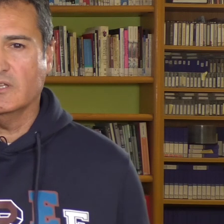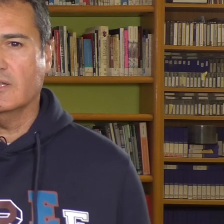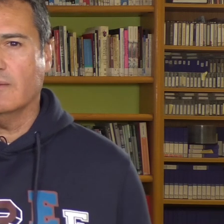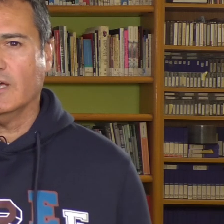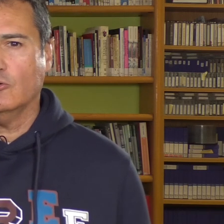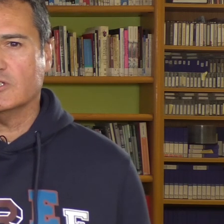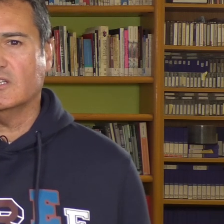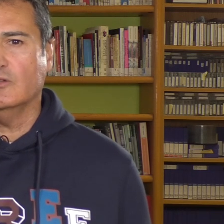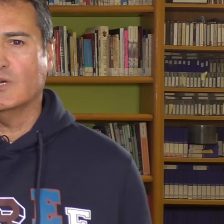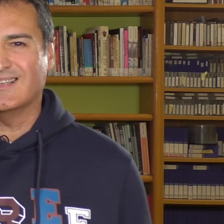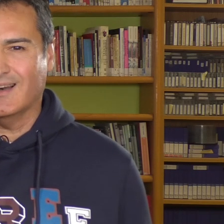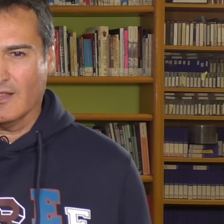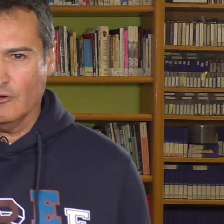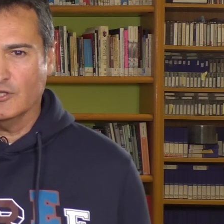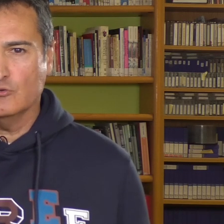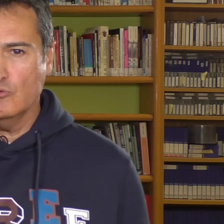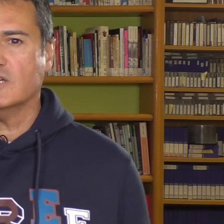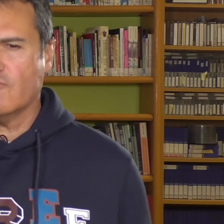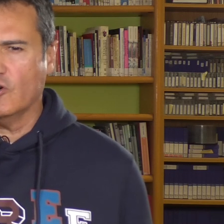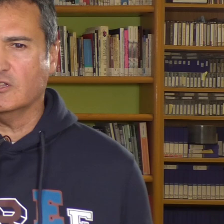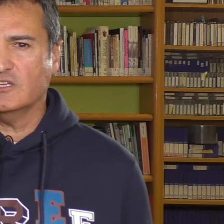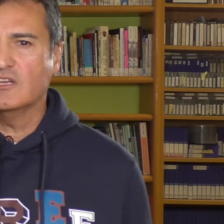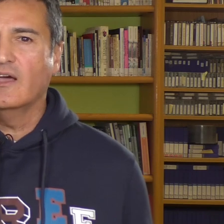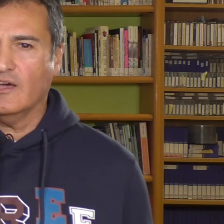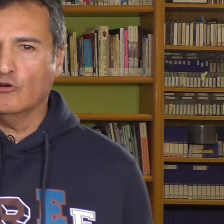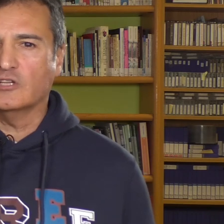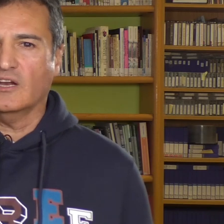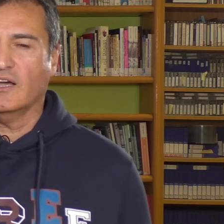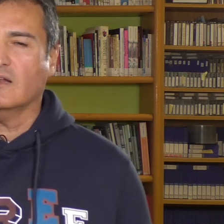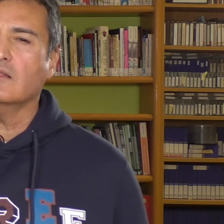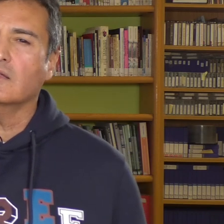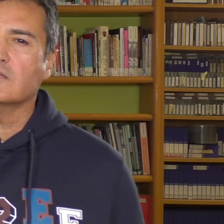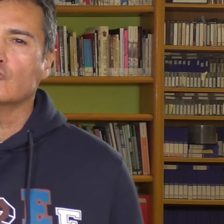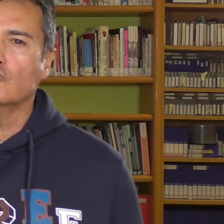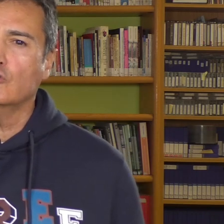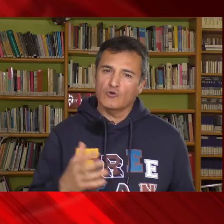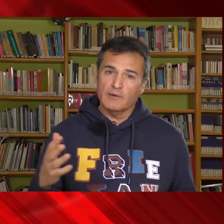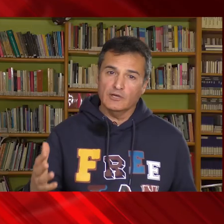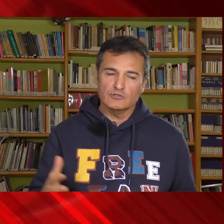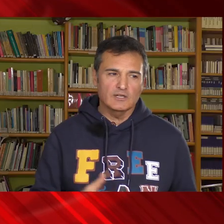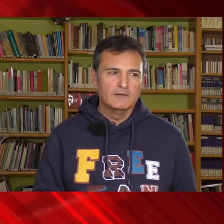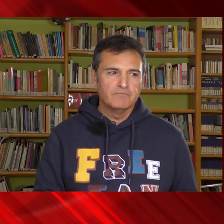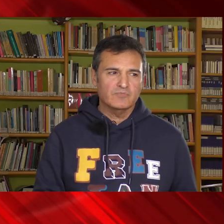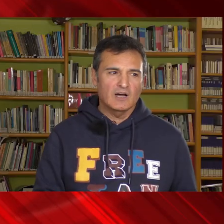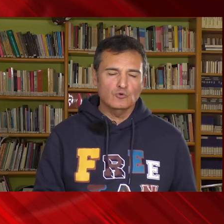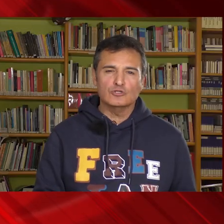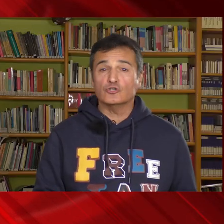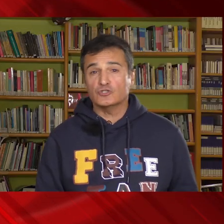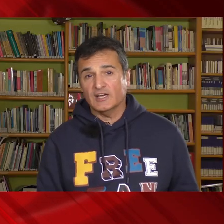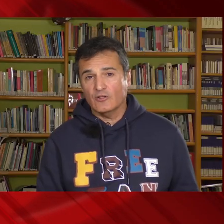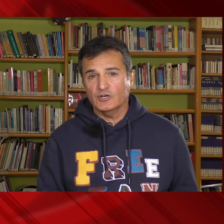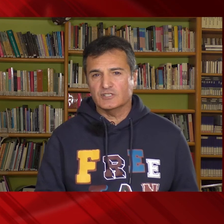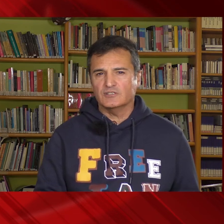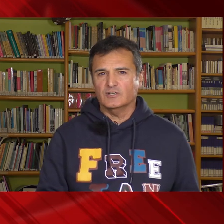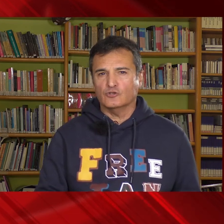el presidente de México está teniendo unas declaraciones duras, fuertes, en contra de la injerencia de Estados Unidos, o al menos de algunos de